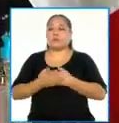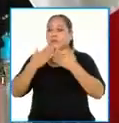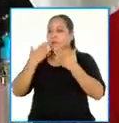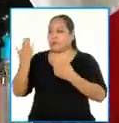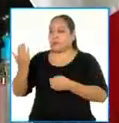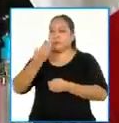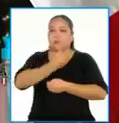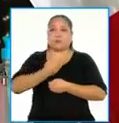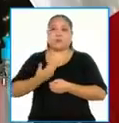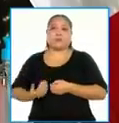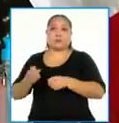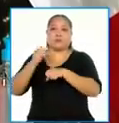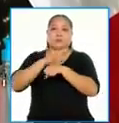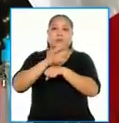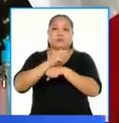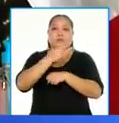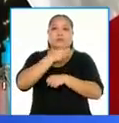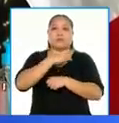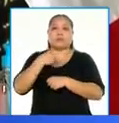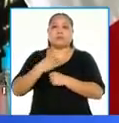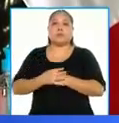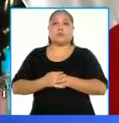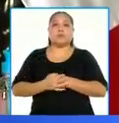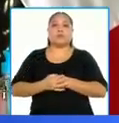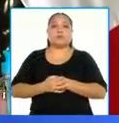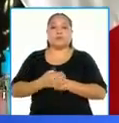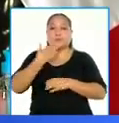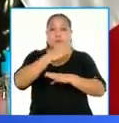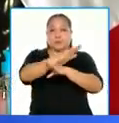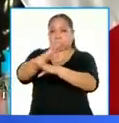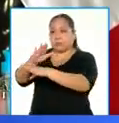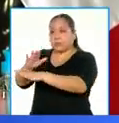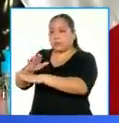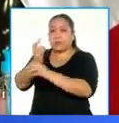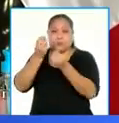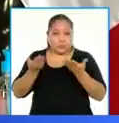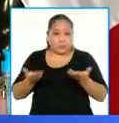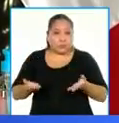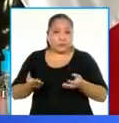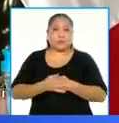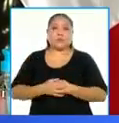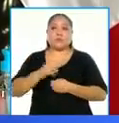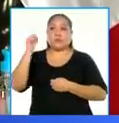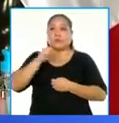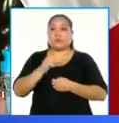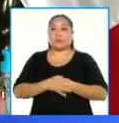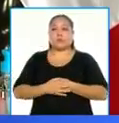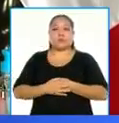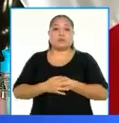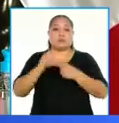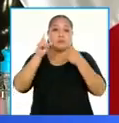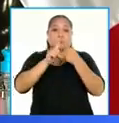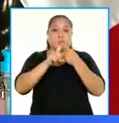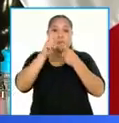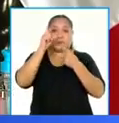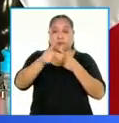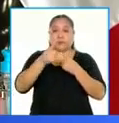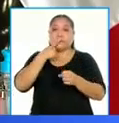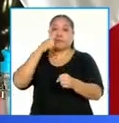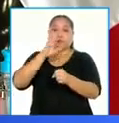Gracias, Presidenta del Consejo de Ministros. Buenas tardes, ¿cómo están? Sí, una de